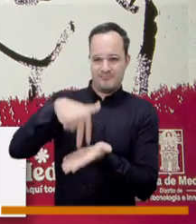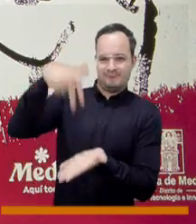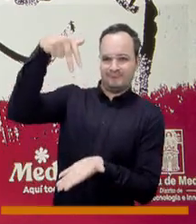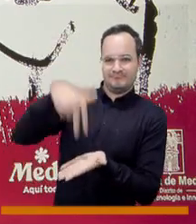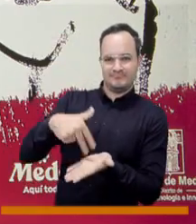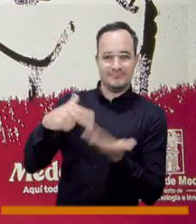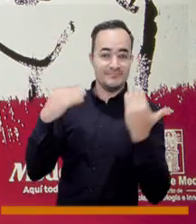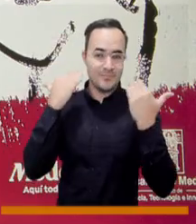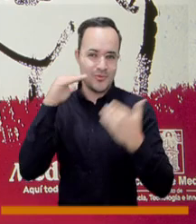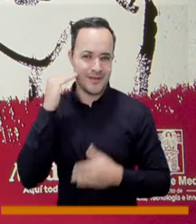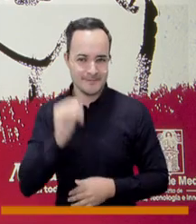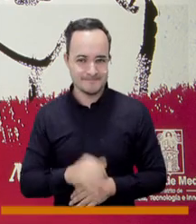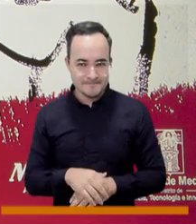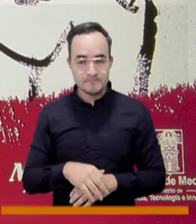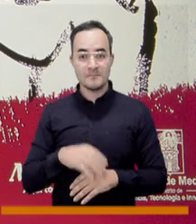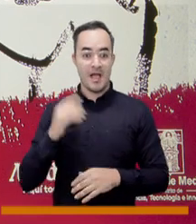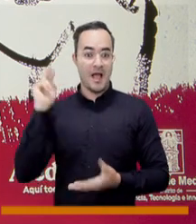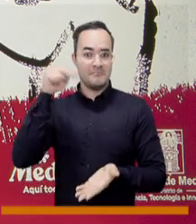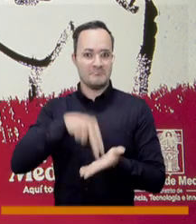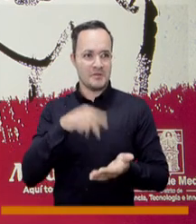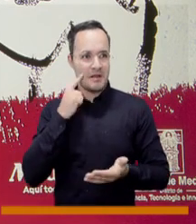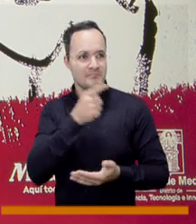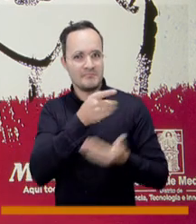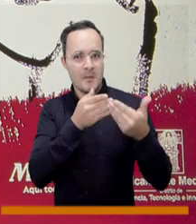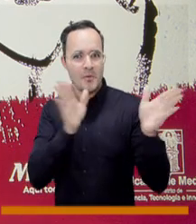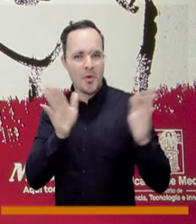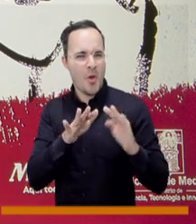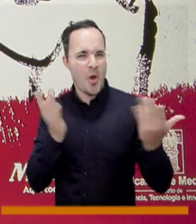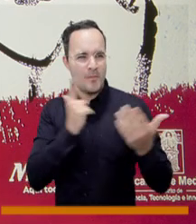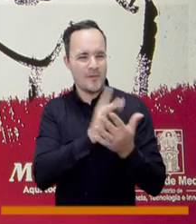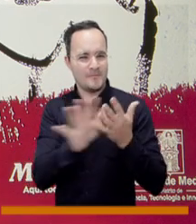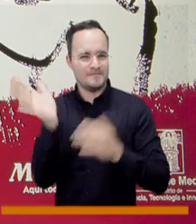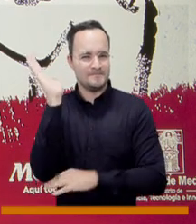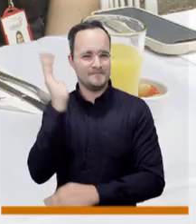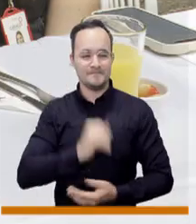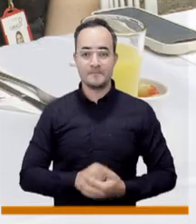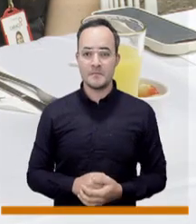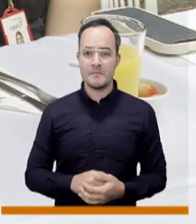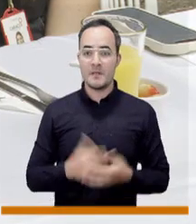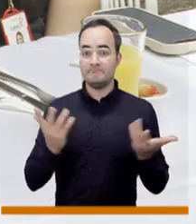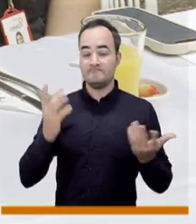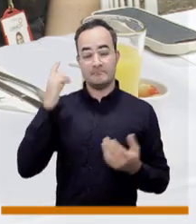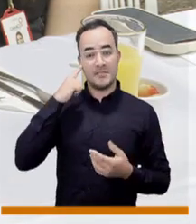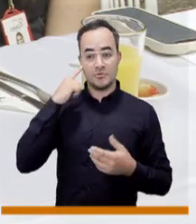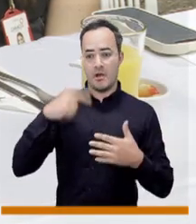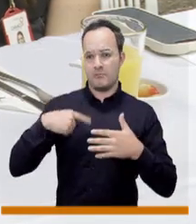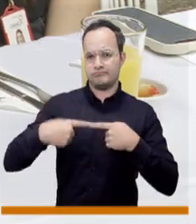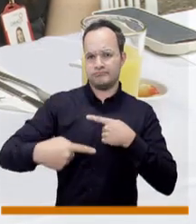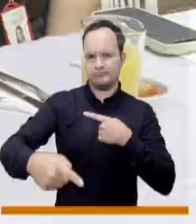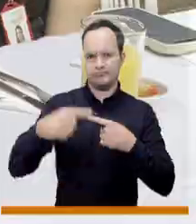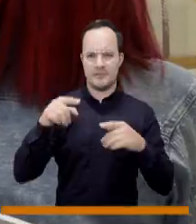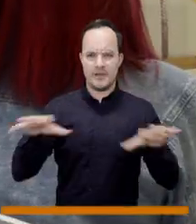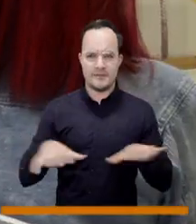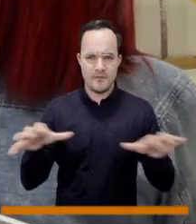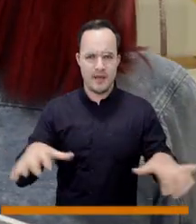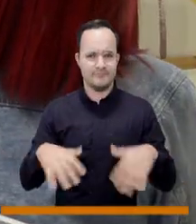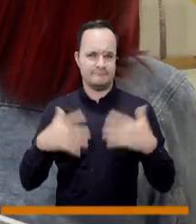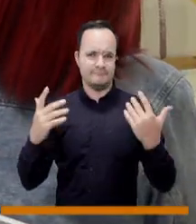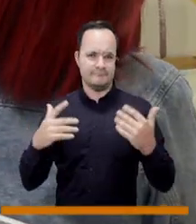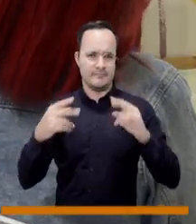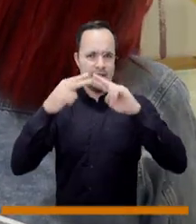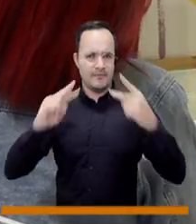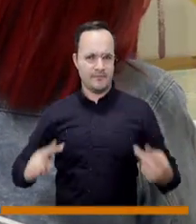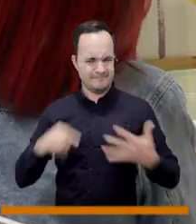nosotros estuvimos en su lanzamiento y yo creo que más allá de todos los eventos que tenemos es decirle